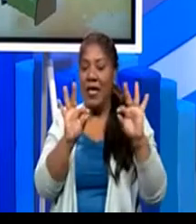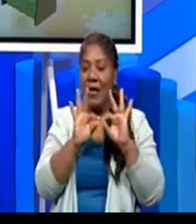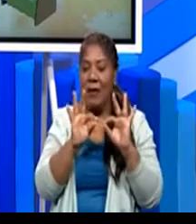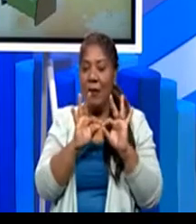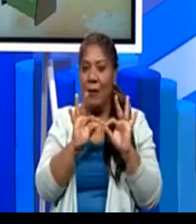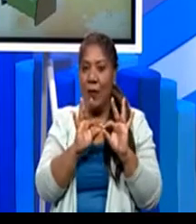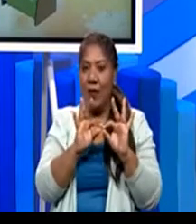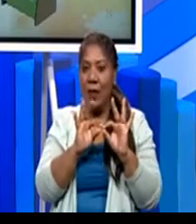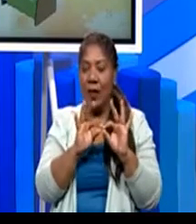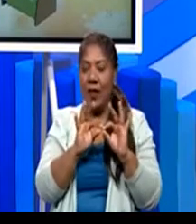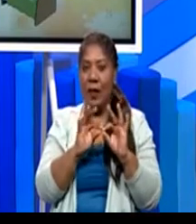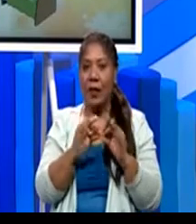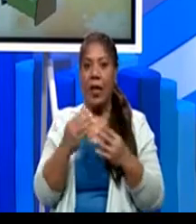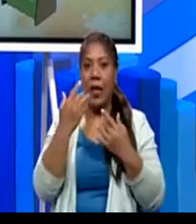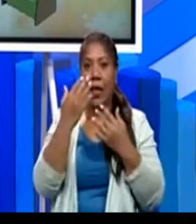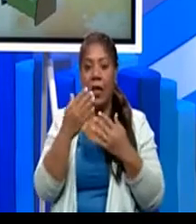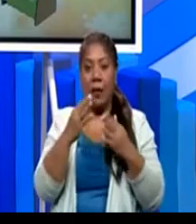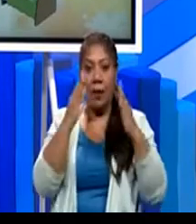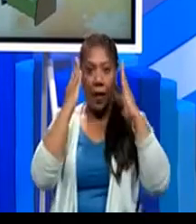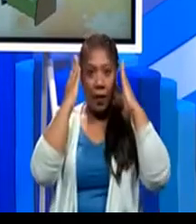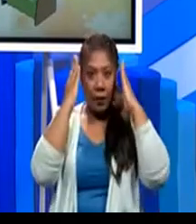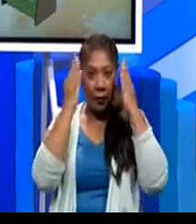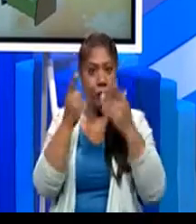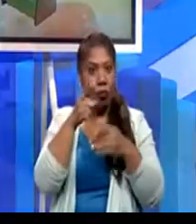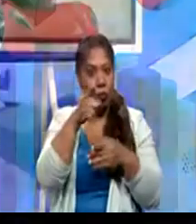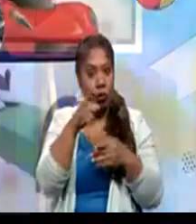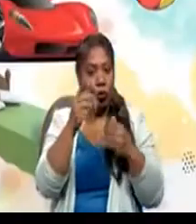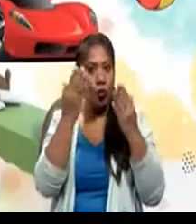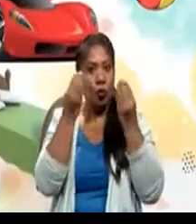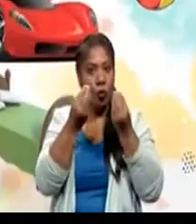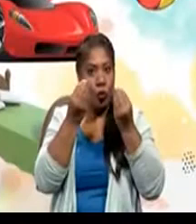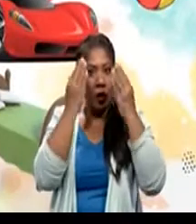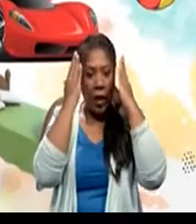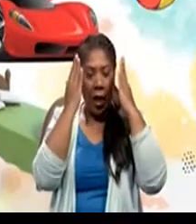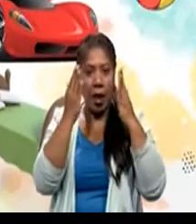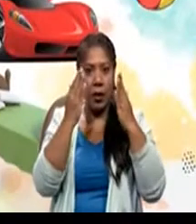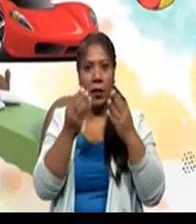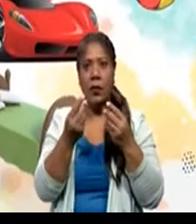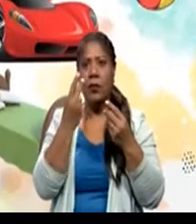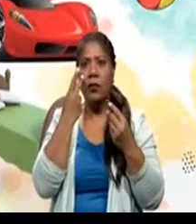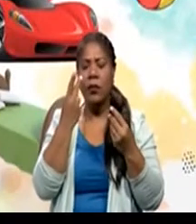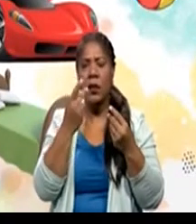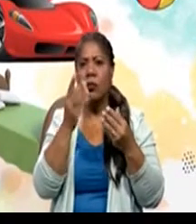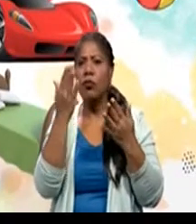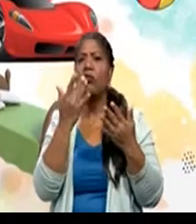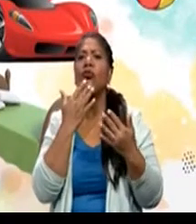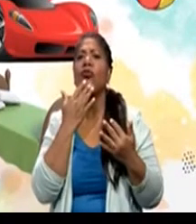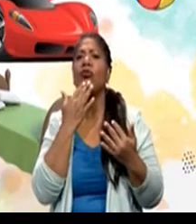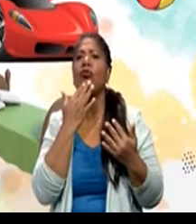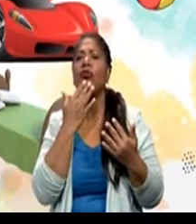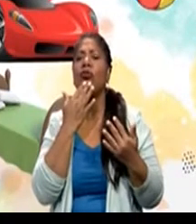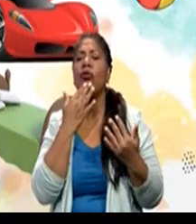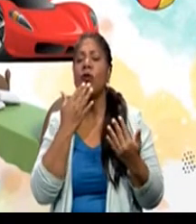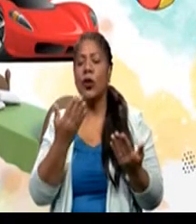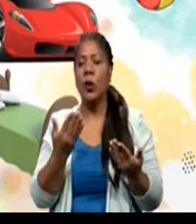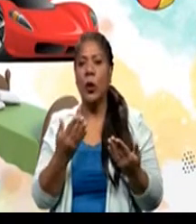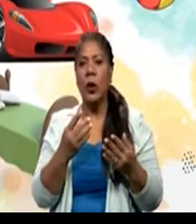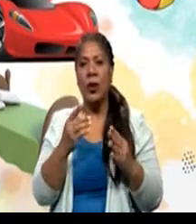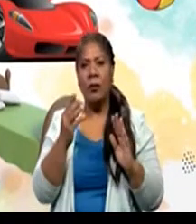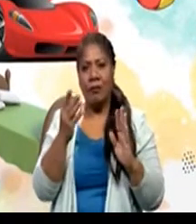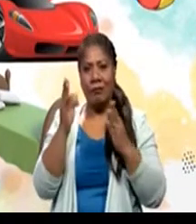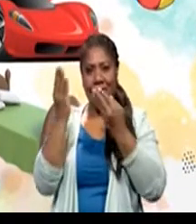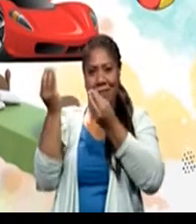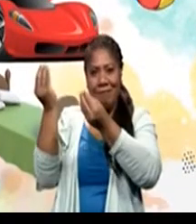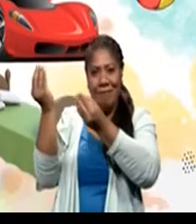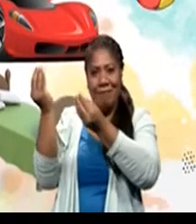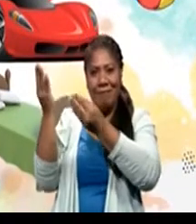que hayan prestado atención, y aquí vemos muchos colores, y vemos también objetos,